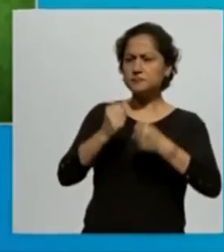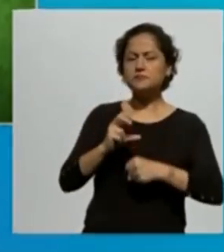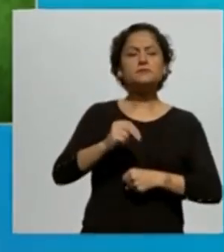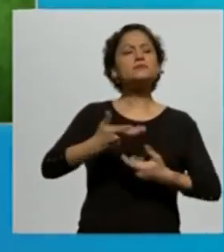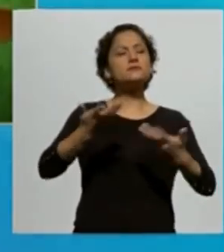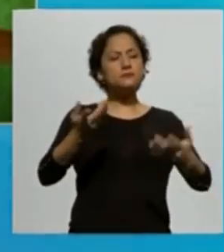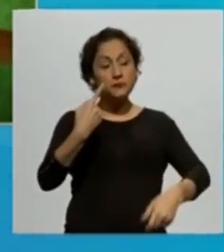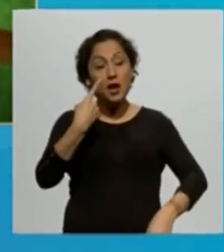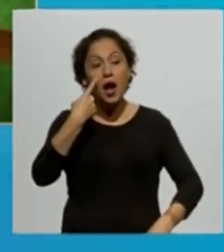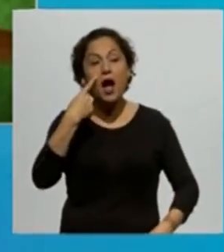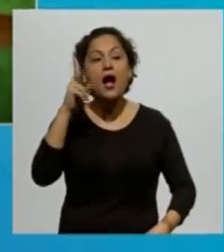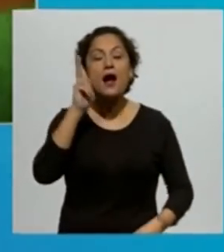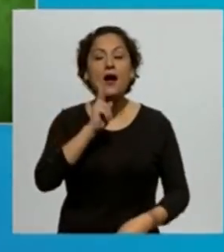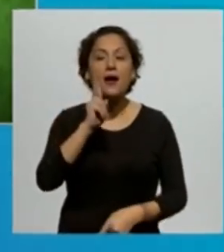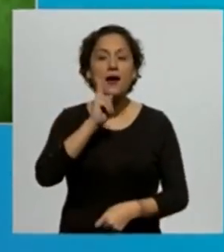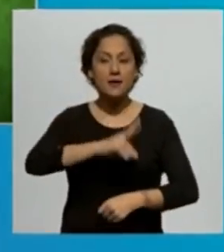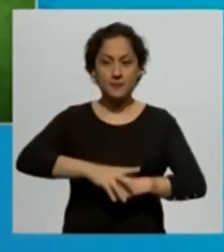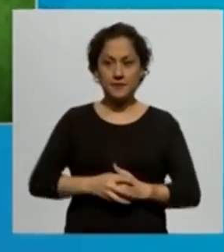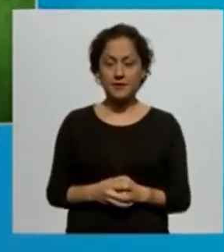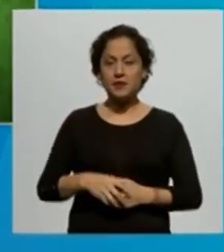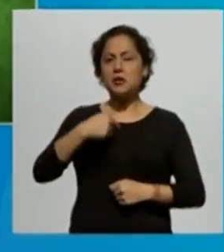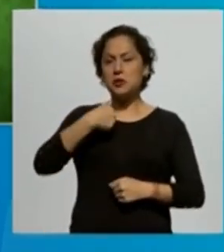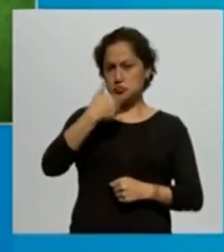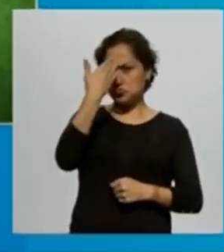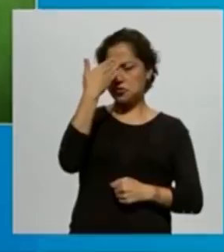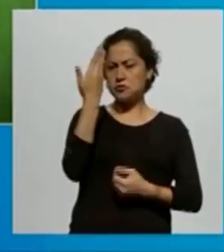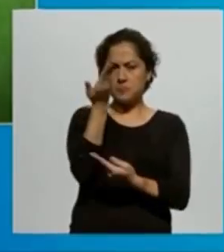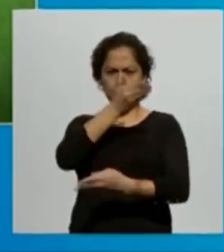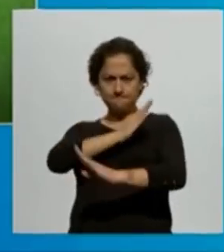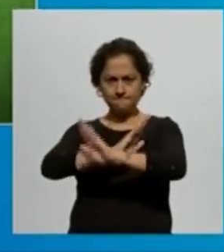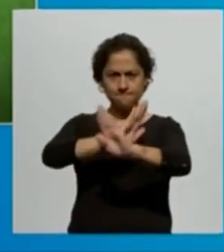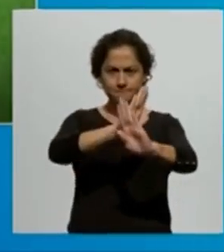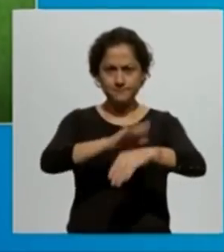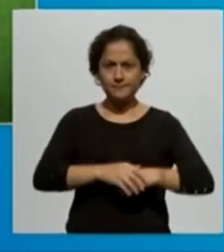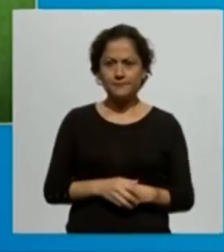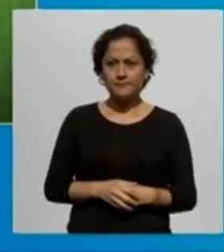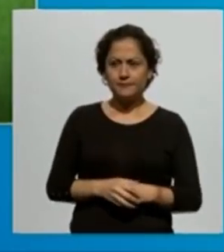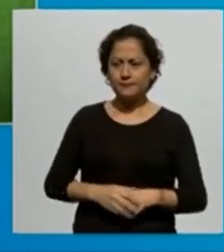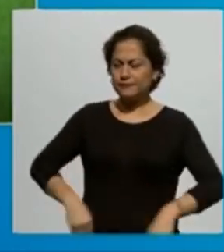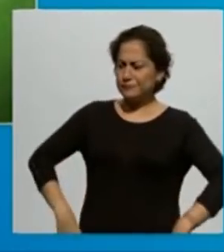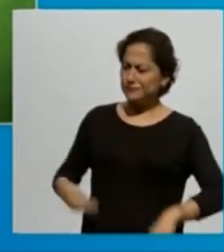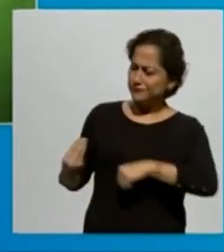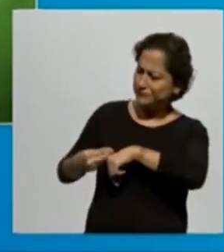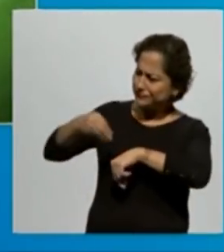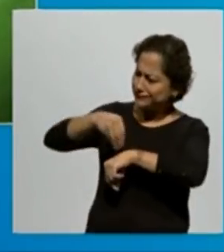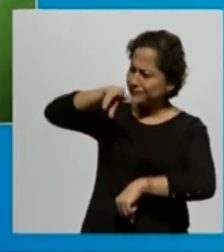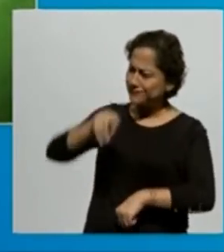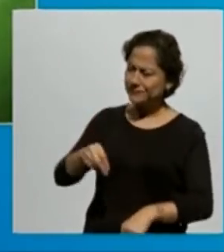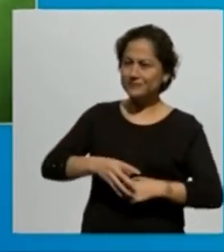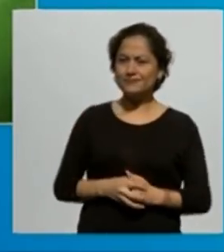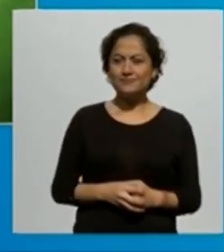veremos! Además, yo sé karate. ¡No debes el texto!